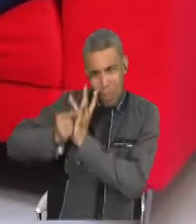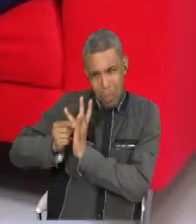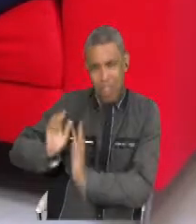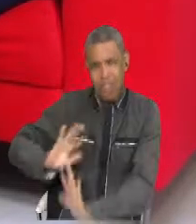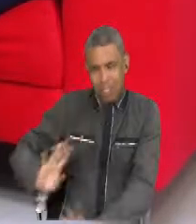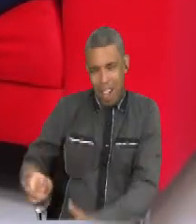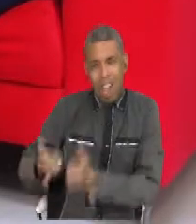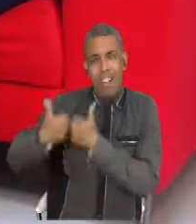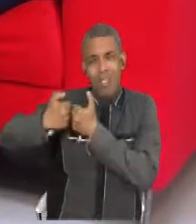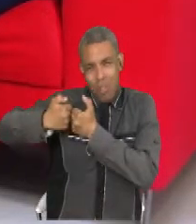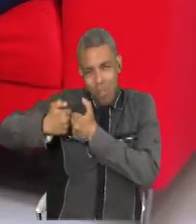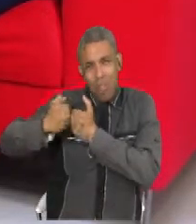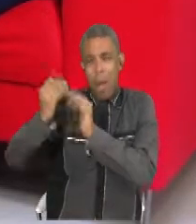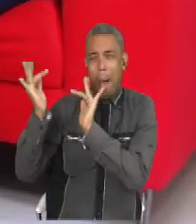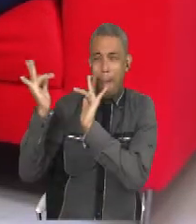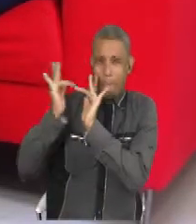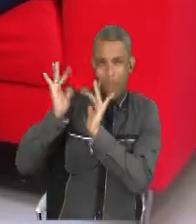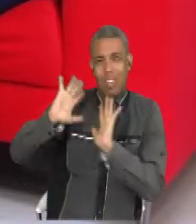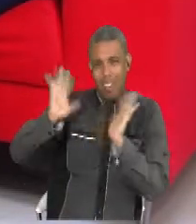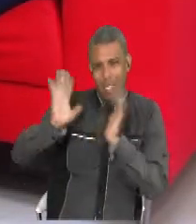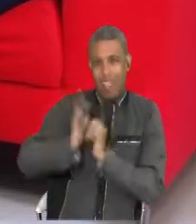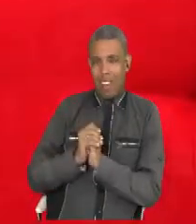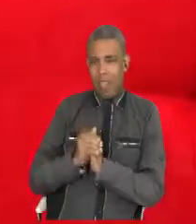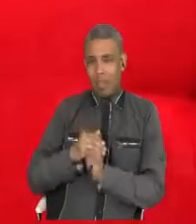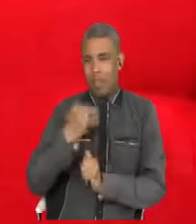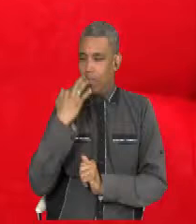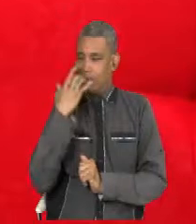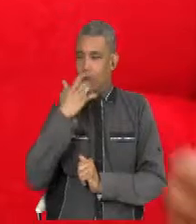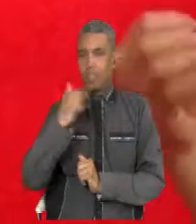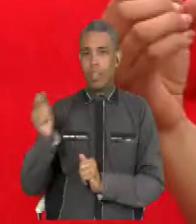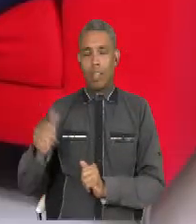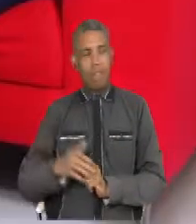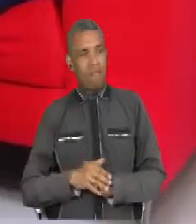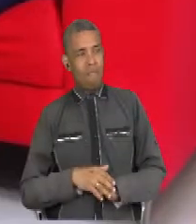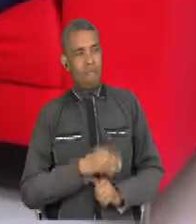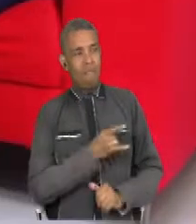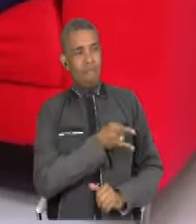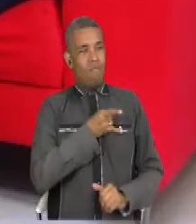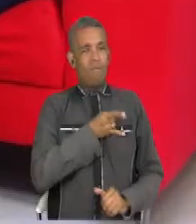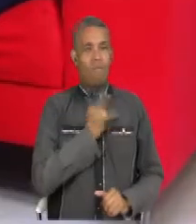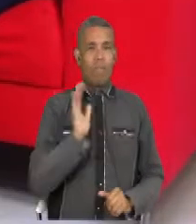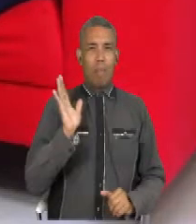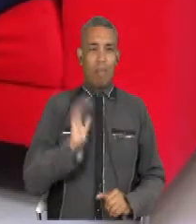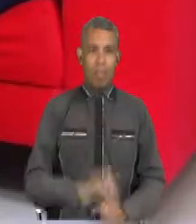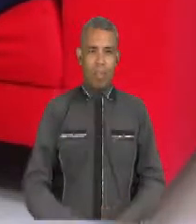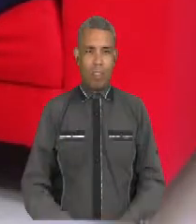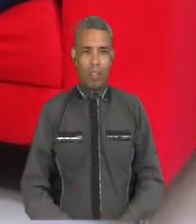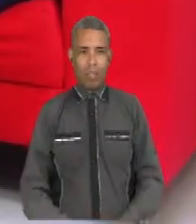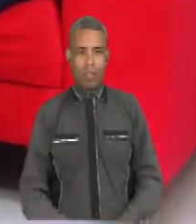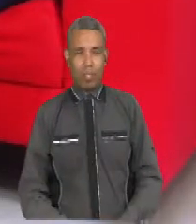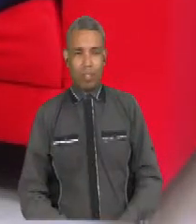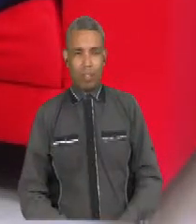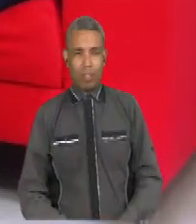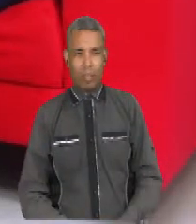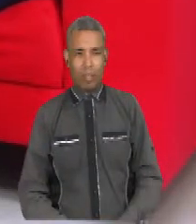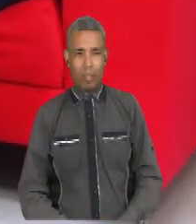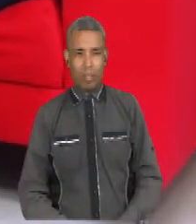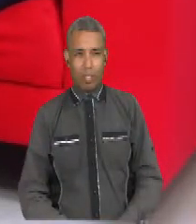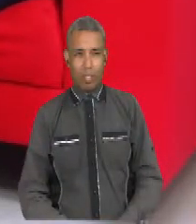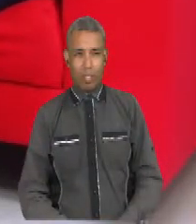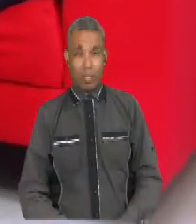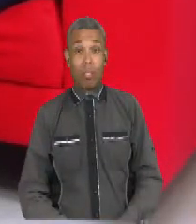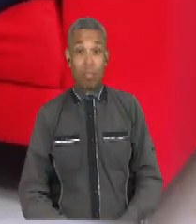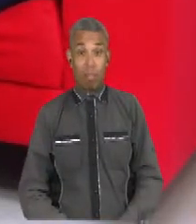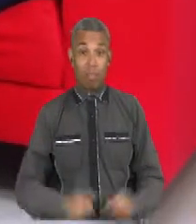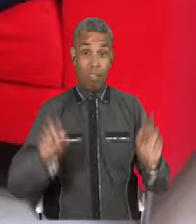hay cierta atracción. Eso lo que hace es aumentar ese deseo y esa atracción. Bueno, Sara, contémosle un poco a nuestros televidentes, porque el tema está muy largo.